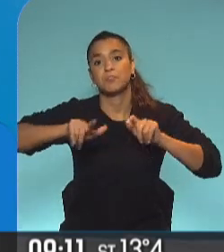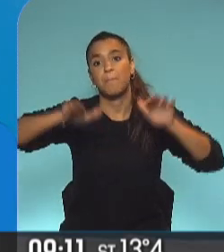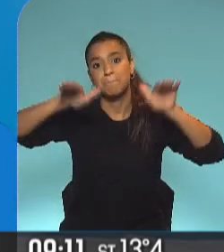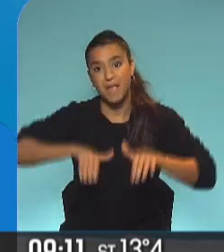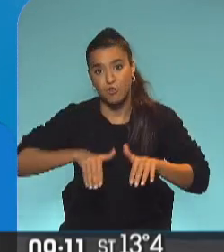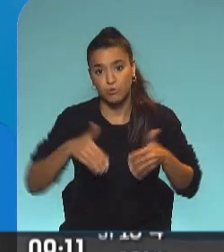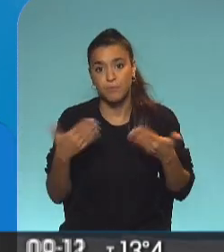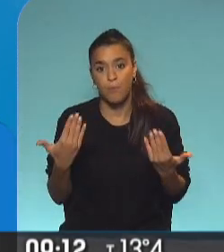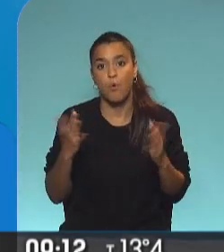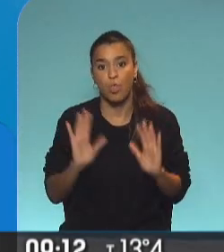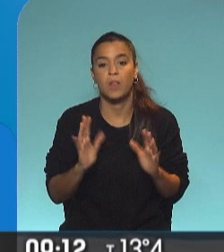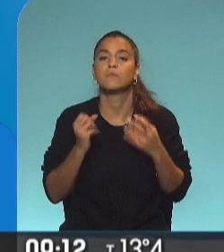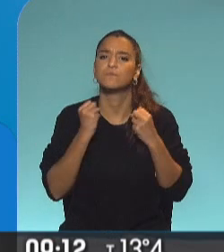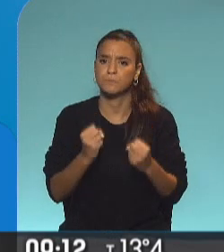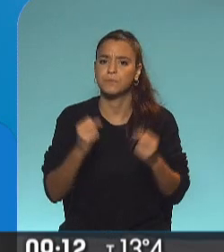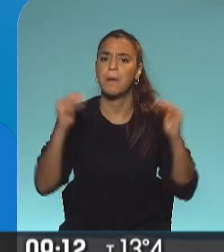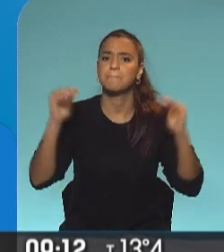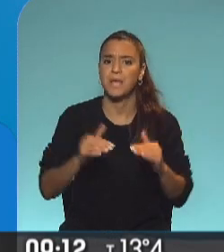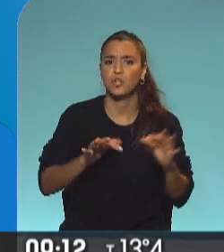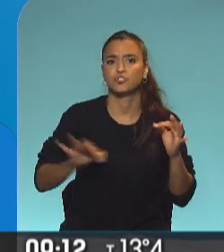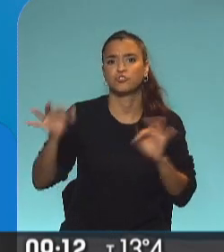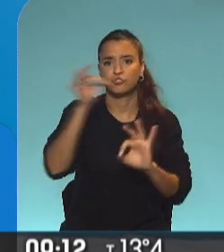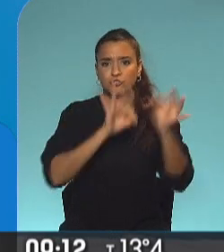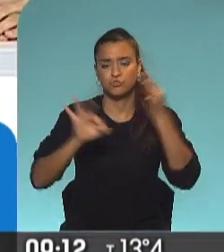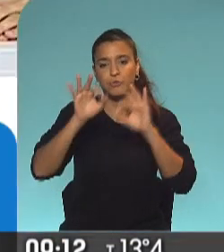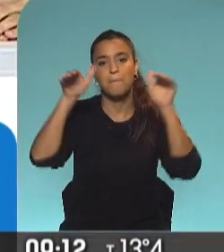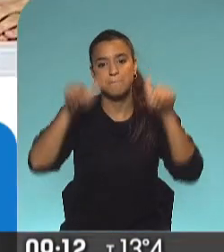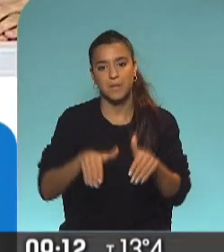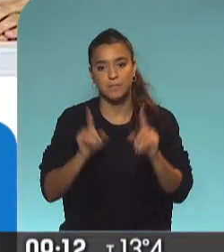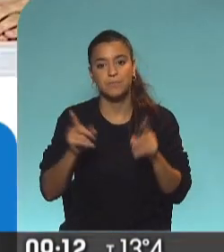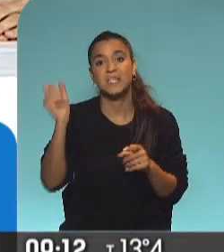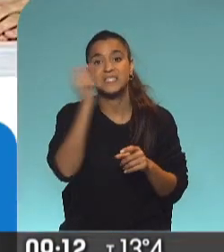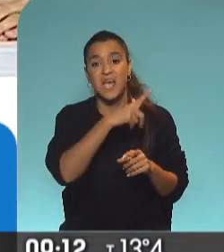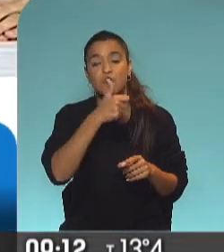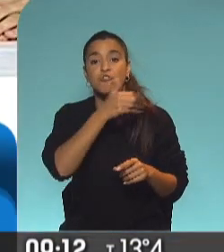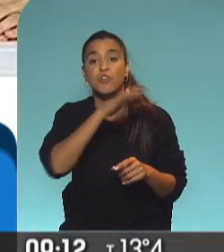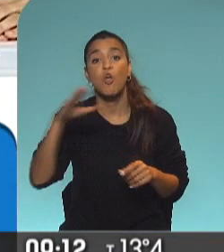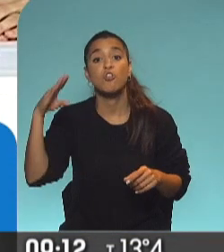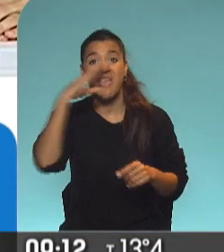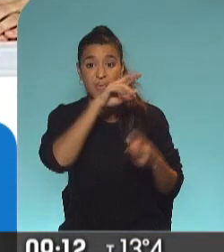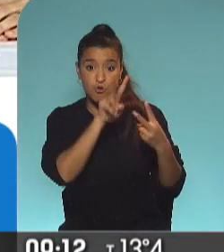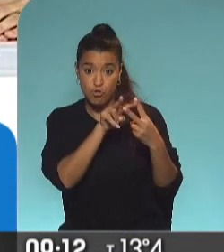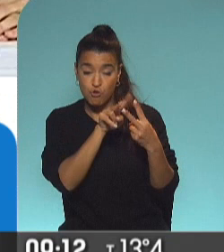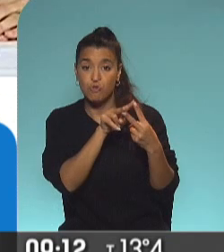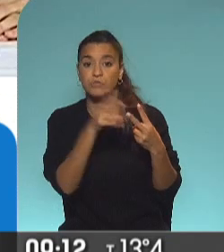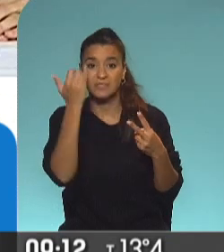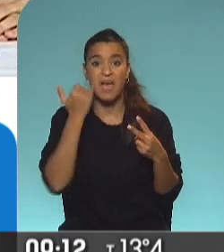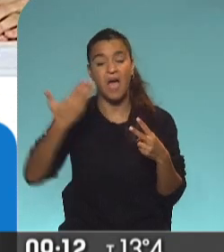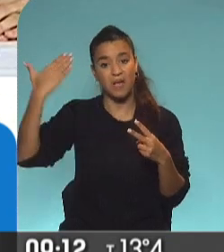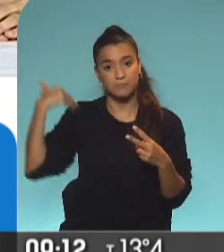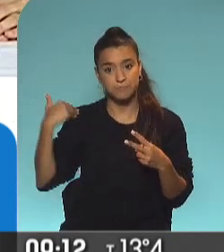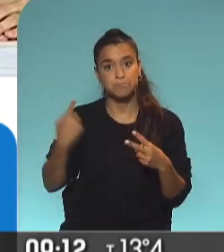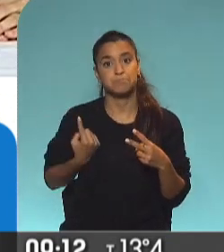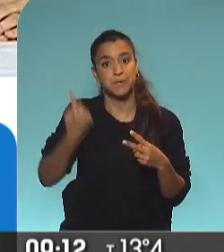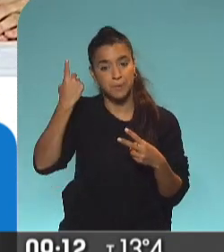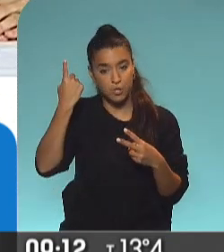para volver a fortalecer esa disminución de la transmisión viral. Chaco y Río Negro lo habían implementado